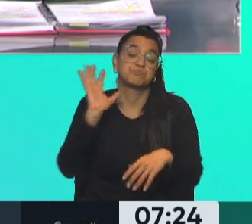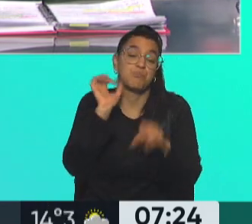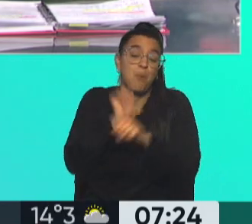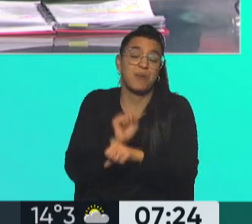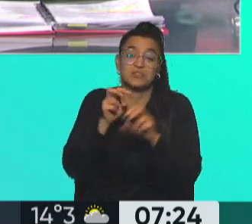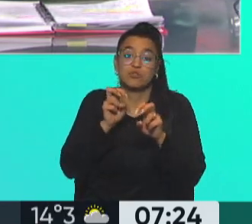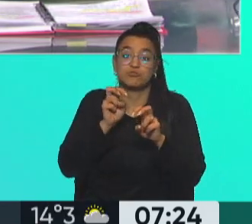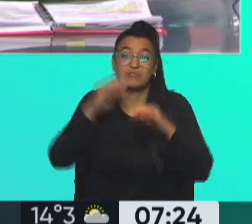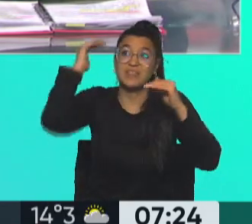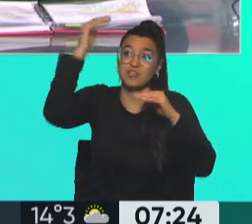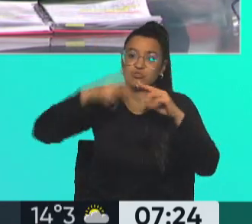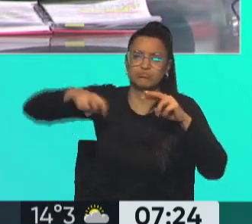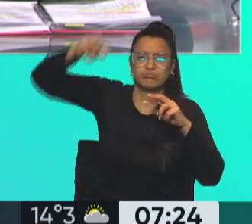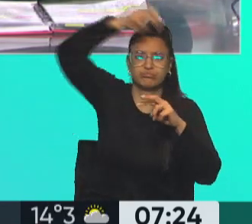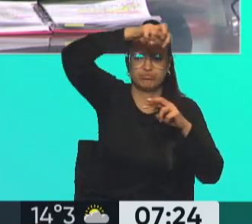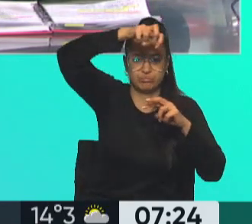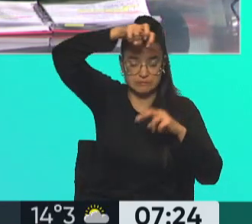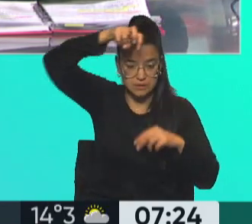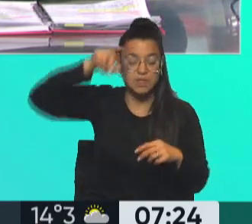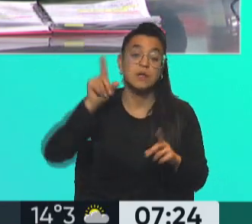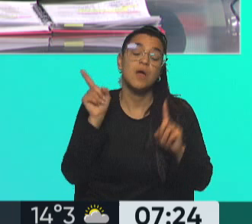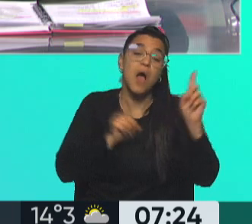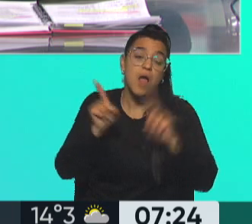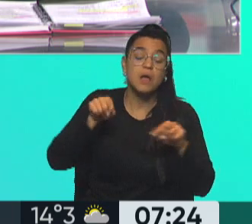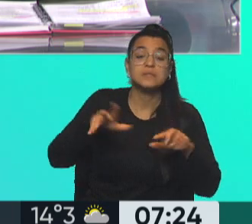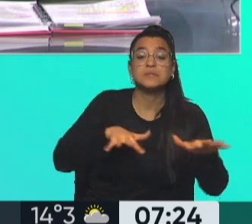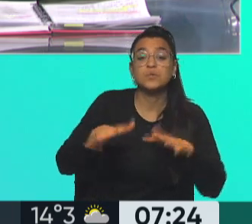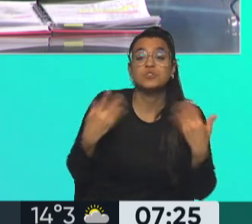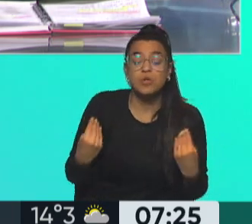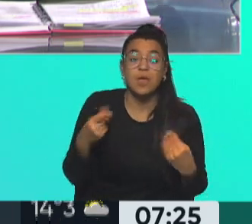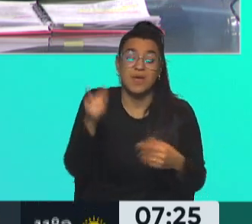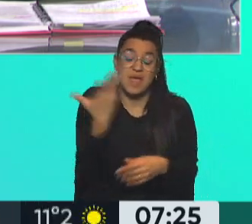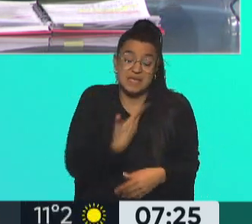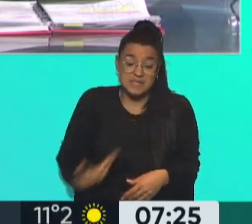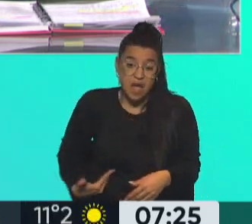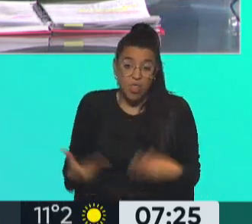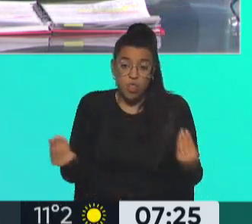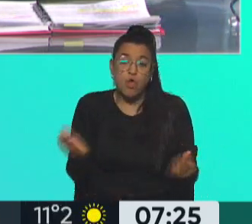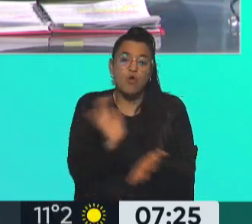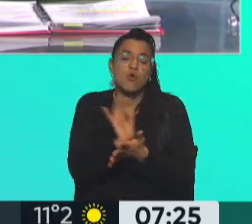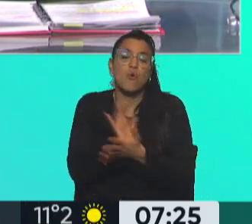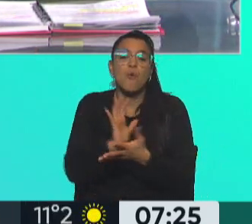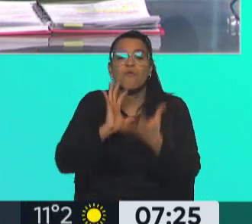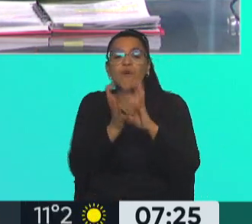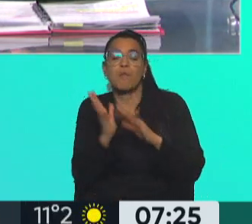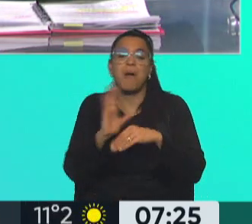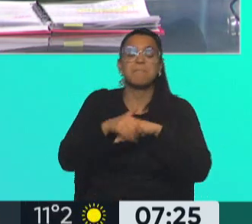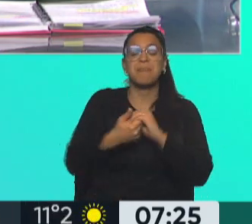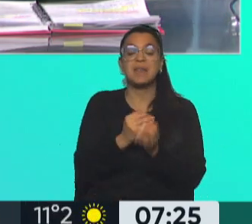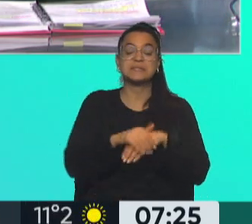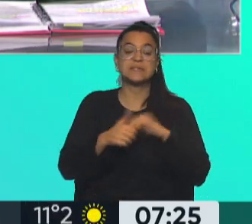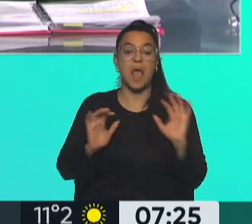muy conflictiva, pero centralmente lo que está sucediendo es que el Estado, vamos a decir de manera parcial,